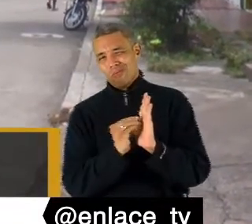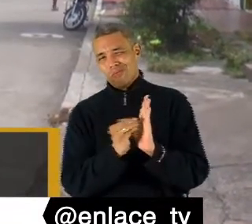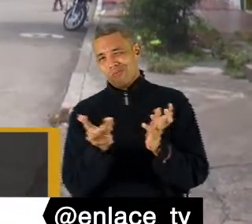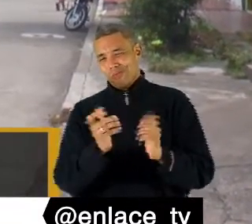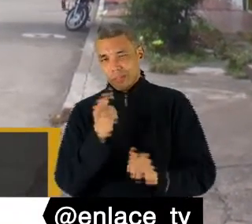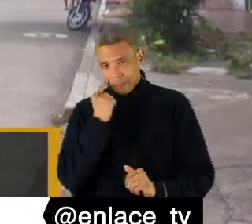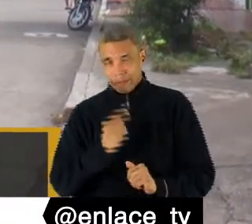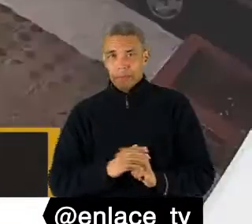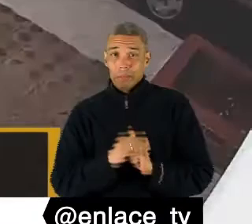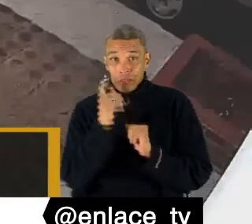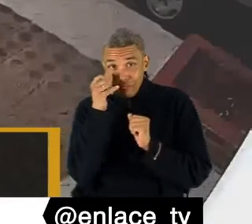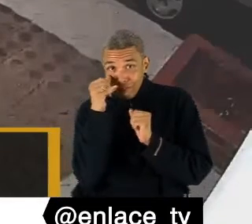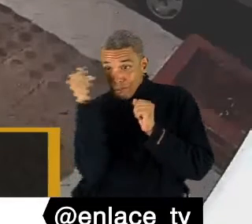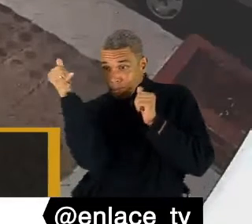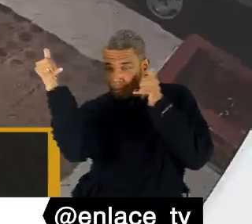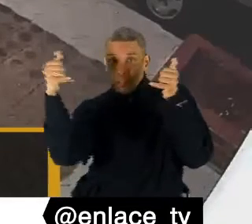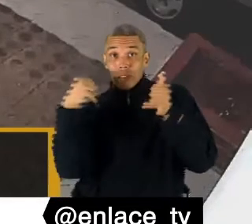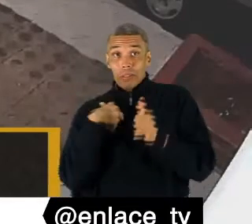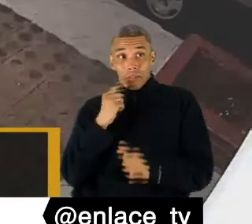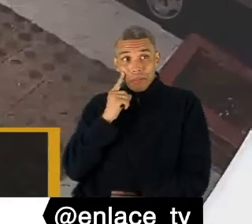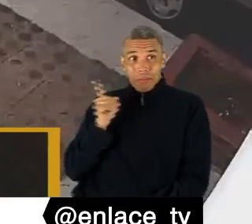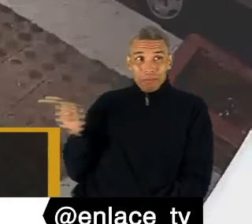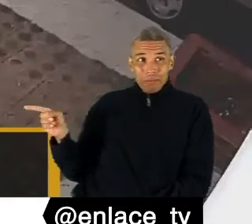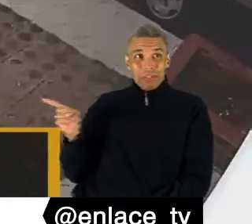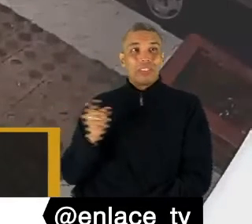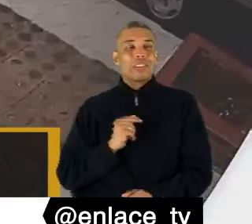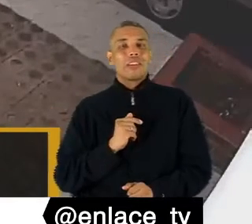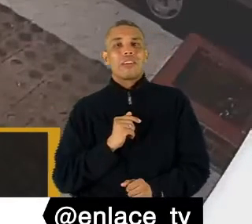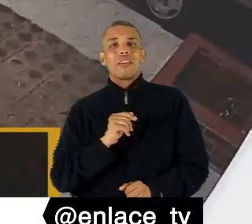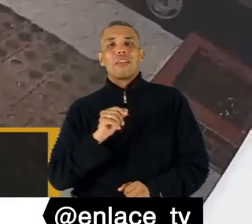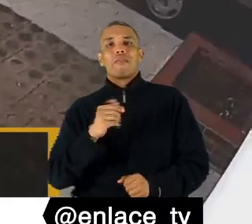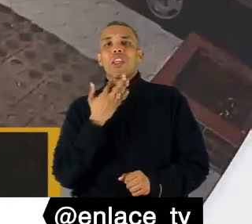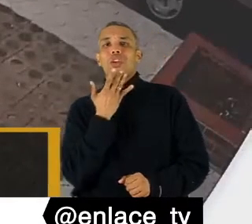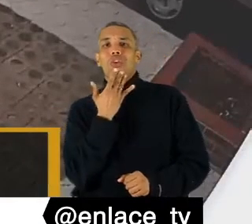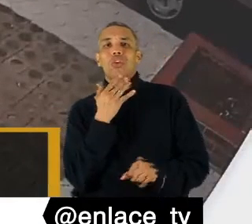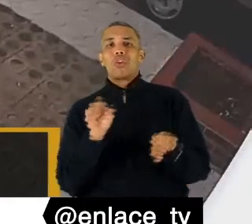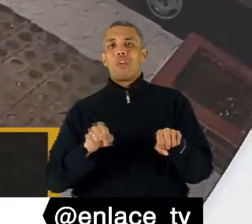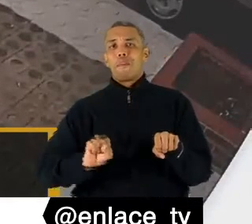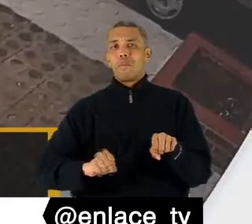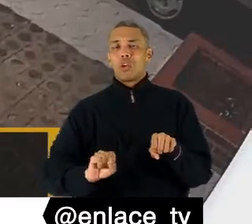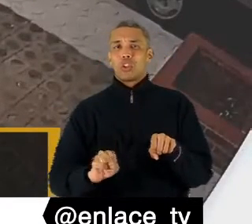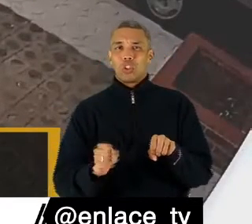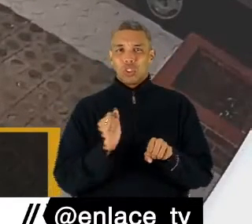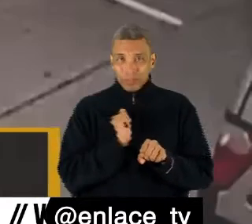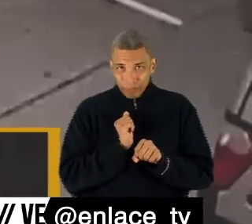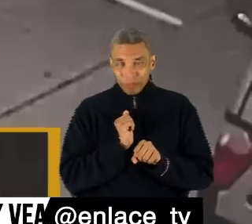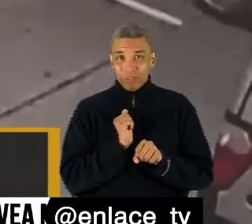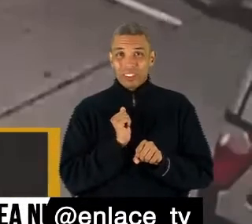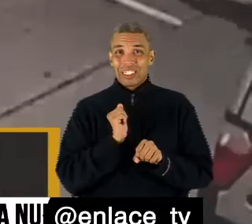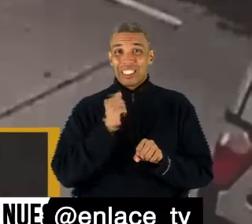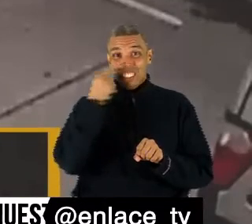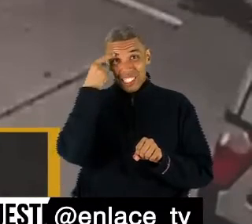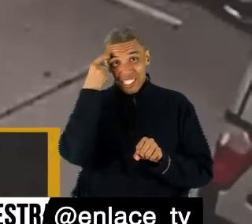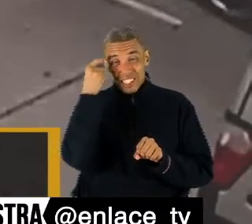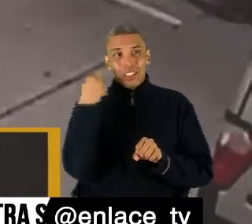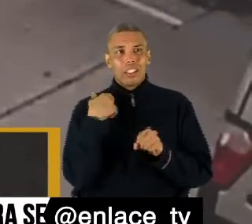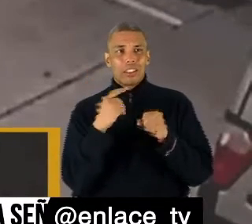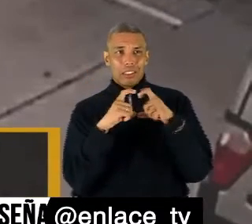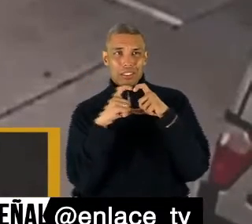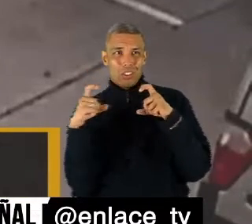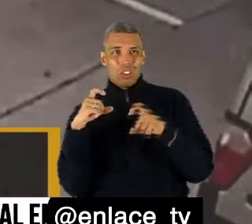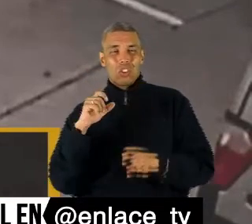que es la que se observa en este video, moto Boxer negra modelo 2016 de placas